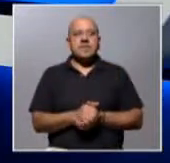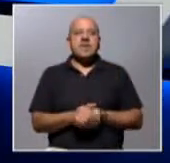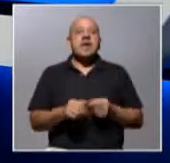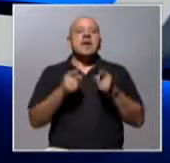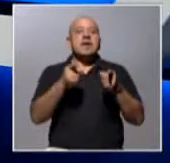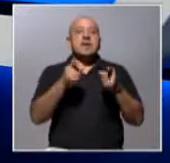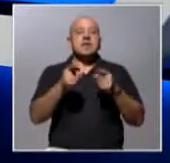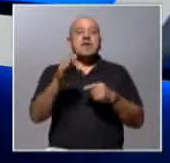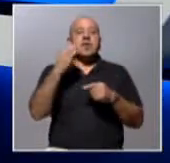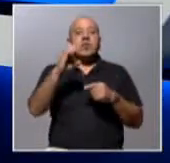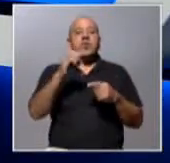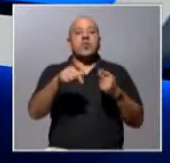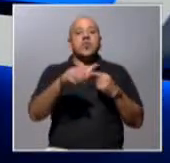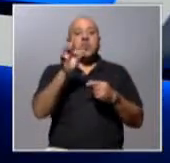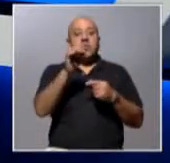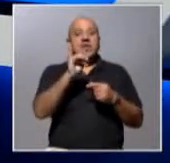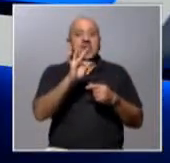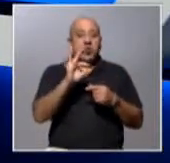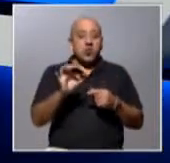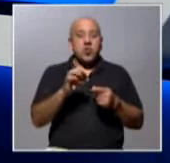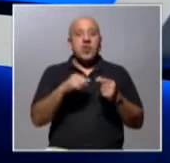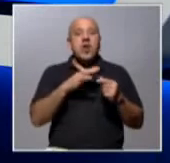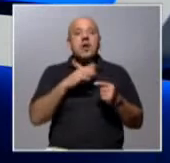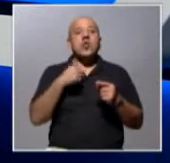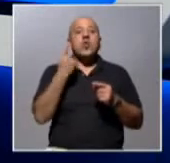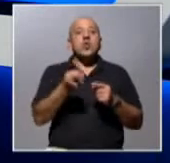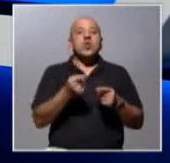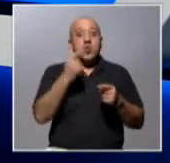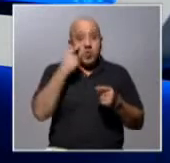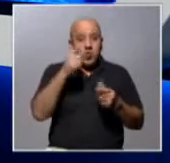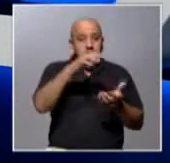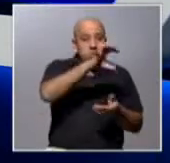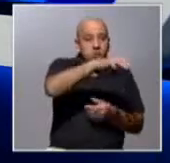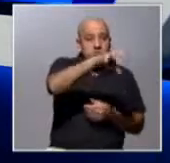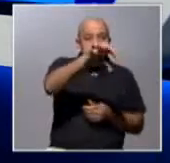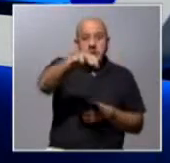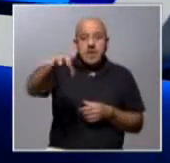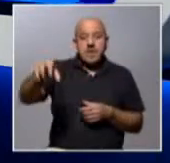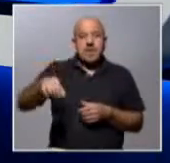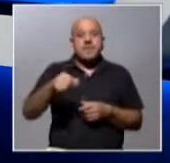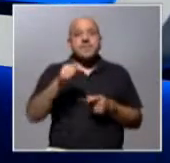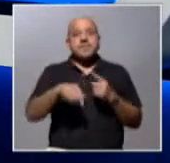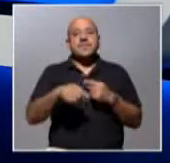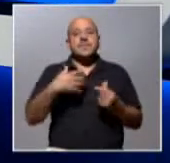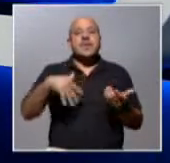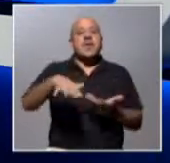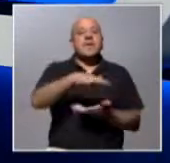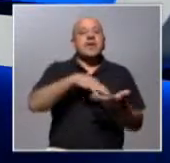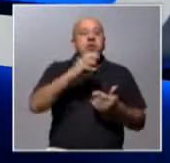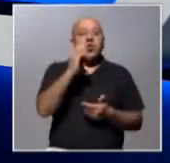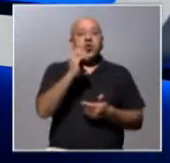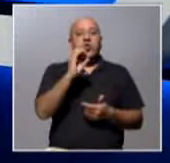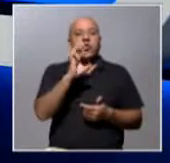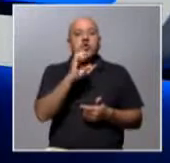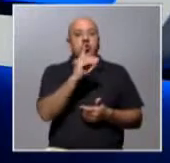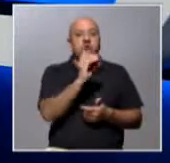Tito Borjas uno puede ir a donar, también hay otros lugares. Ahora, antes de ir a la tanda, les vamos a pasar dos más para los que están en el barrio Cordón, ahí en